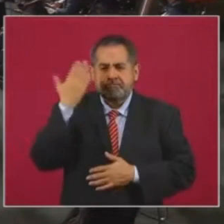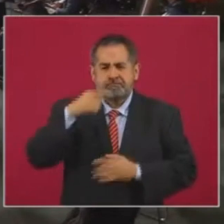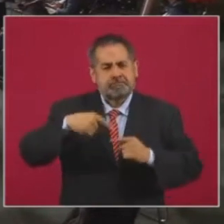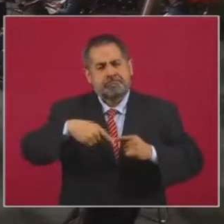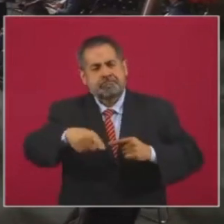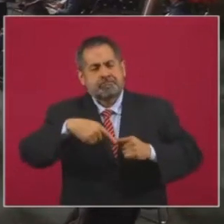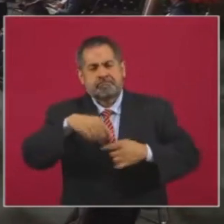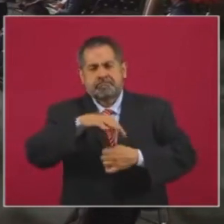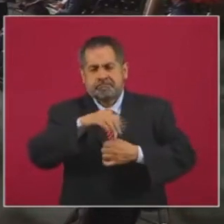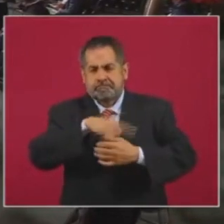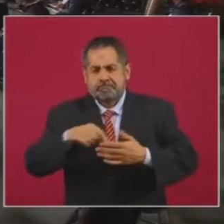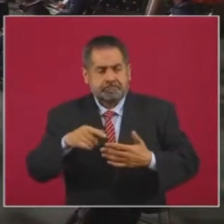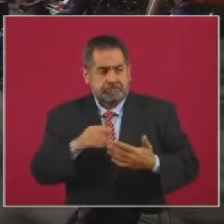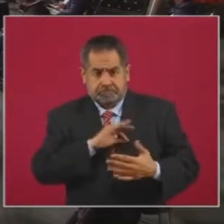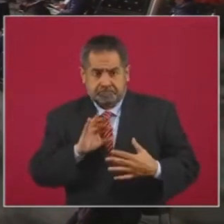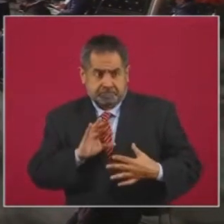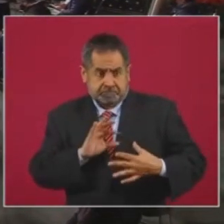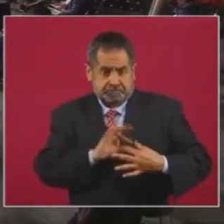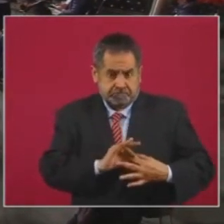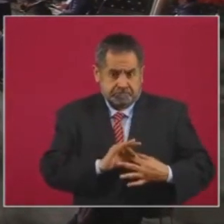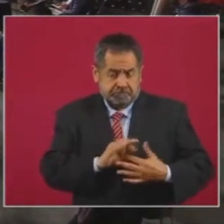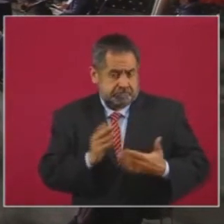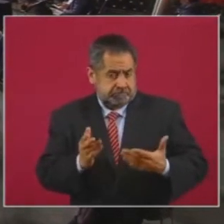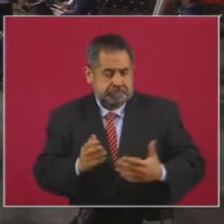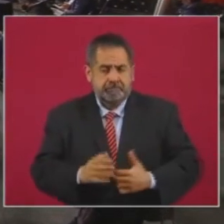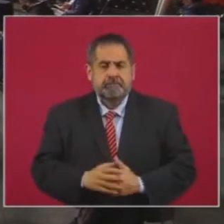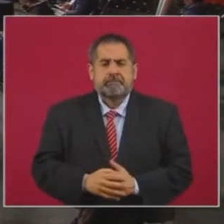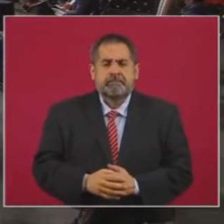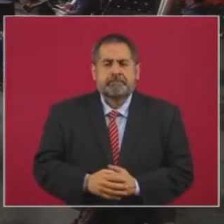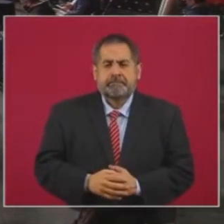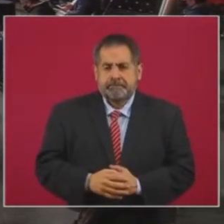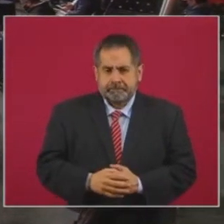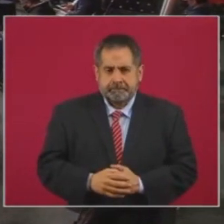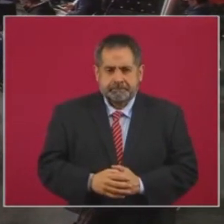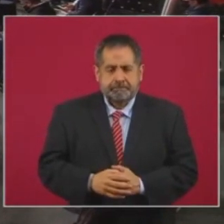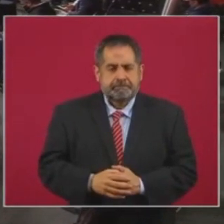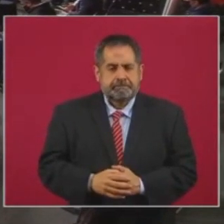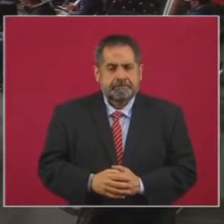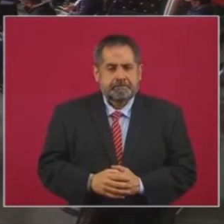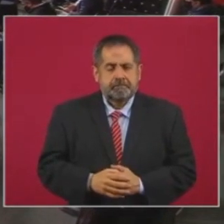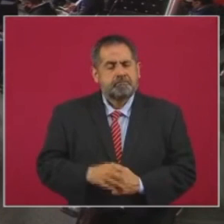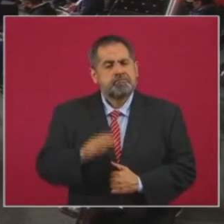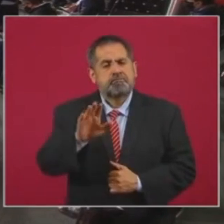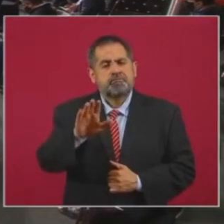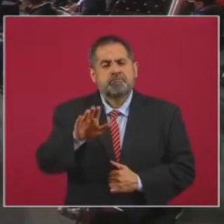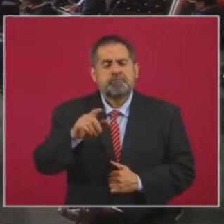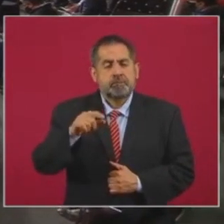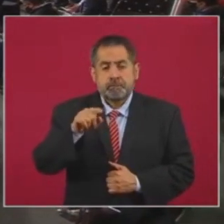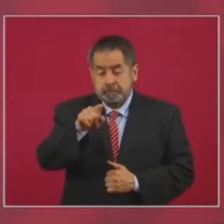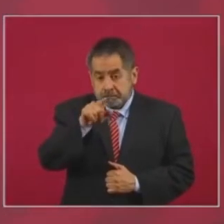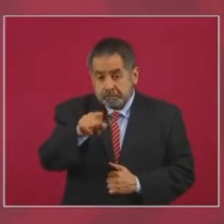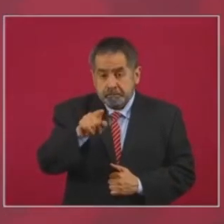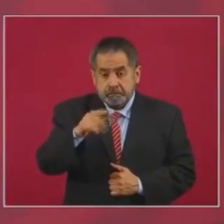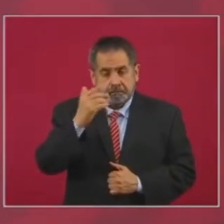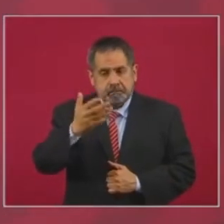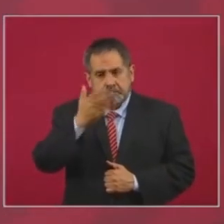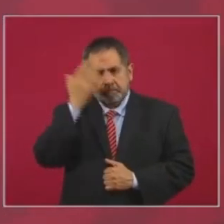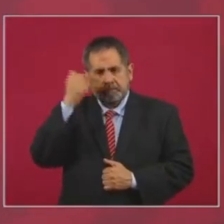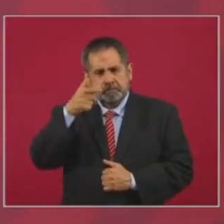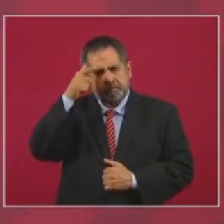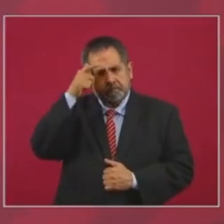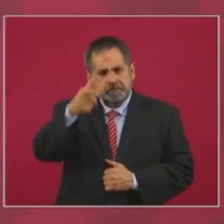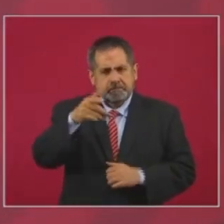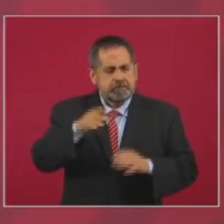electoral? Como primera pregunta. Bueno, yo no sabía de